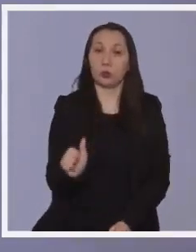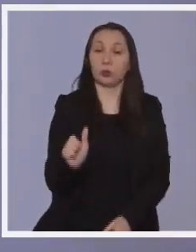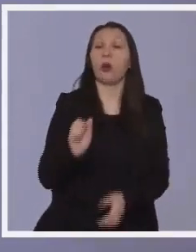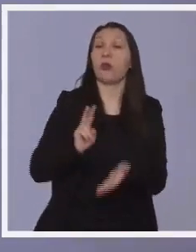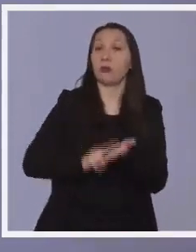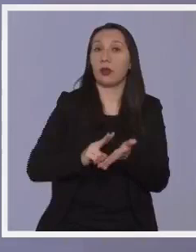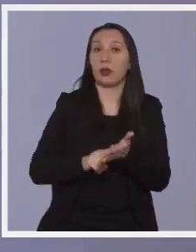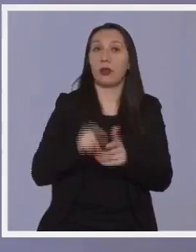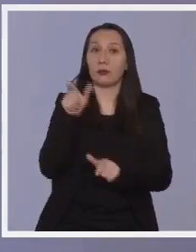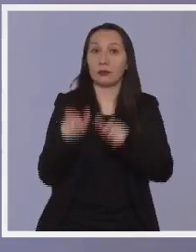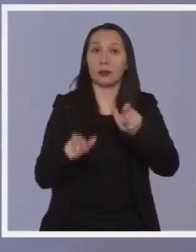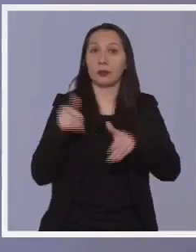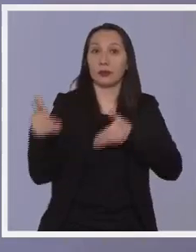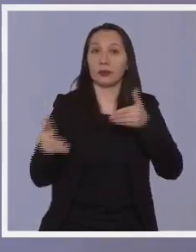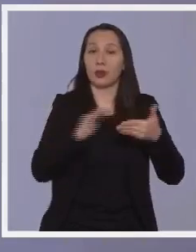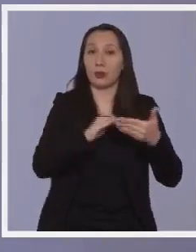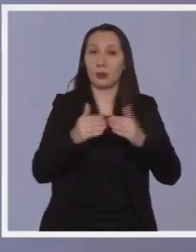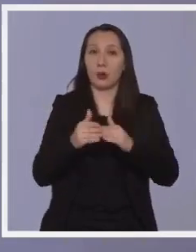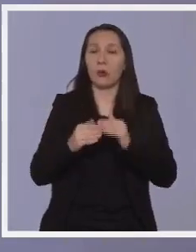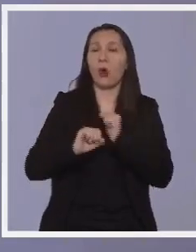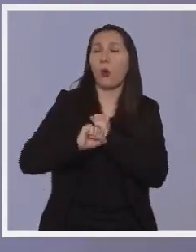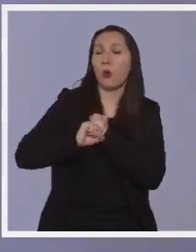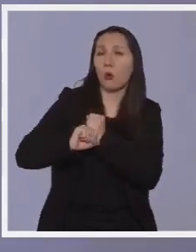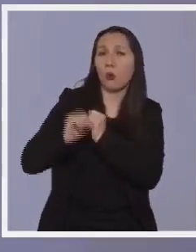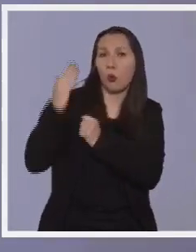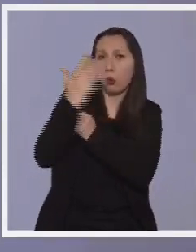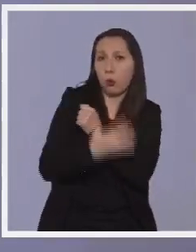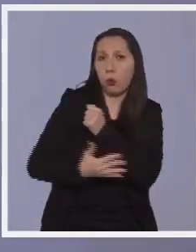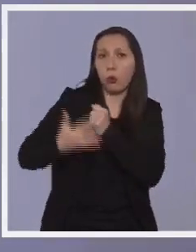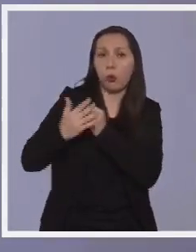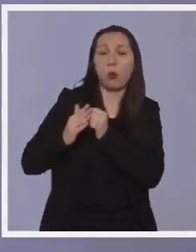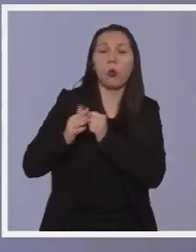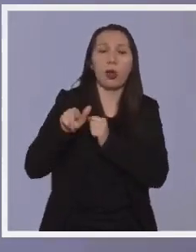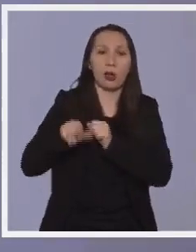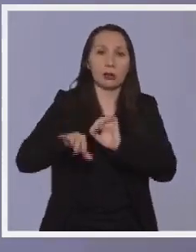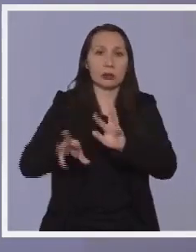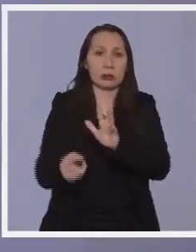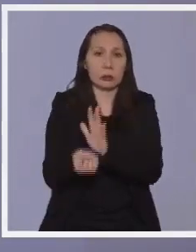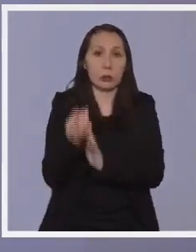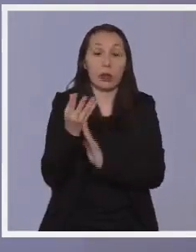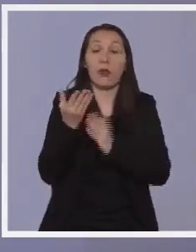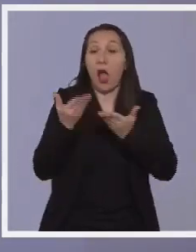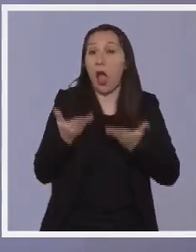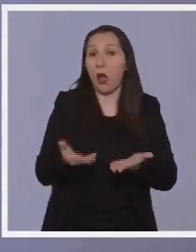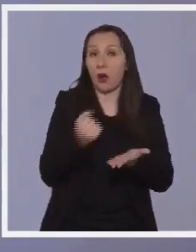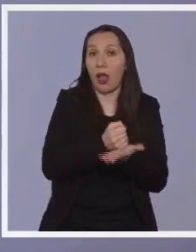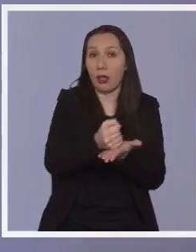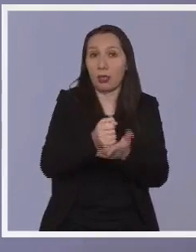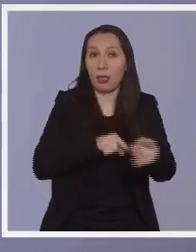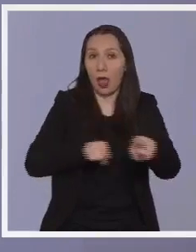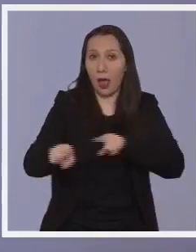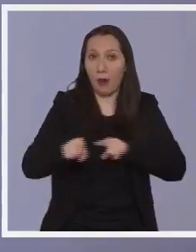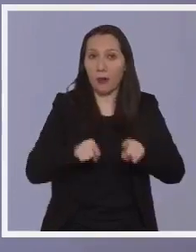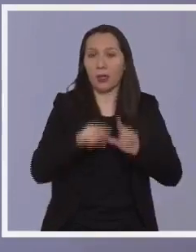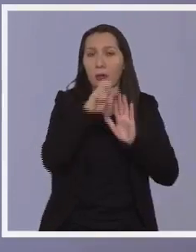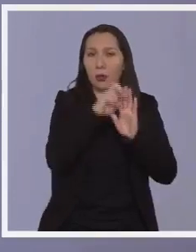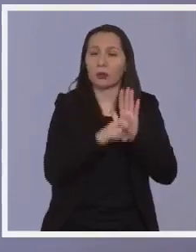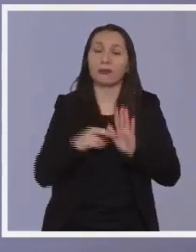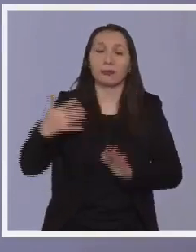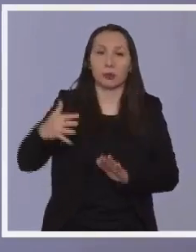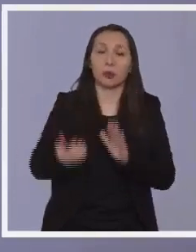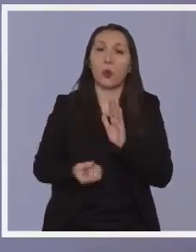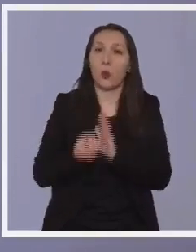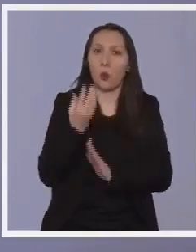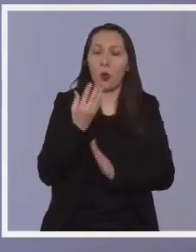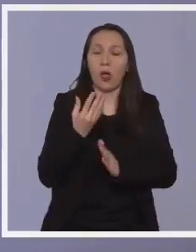a la comunidad para protegerse de estas formas de criminalidad. Tenemos en tramitación proyectos fundamentales para enfrentar